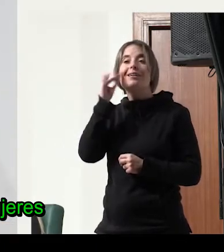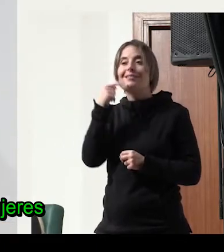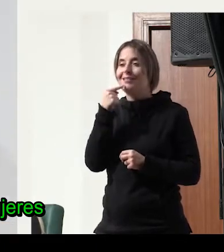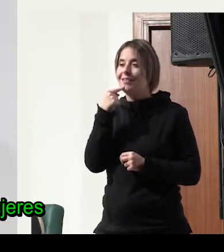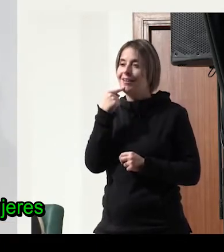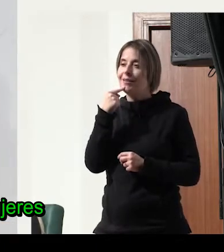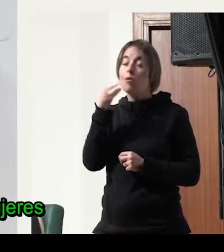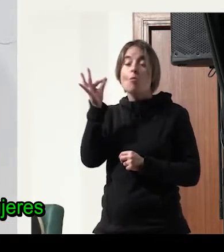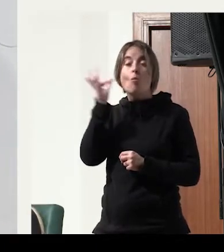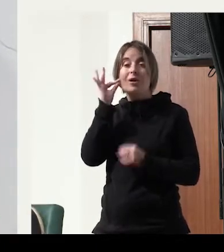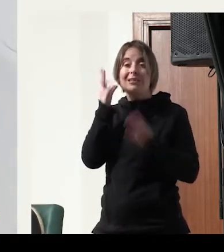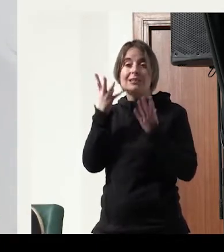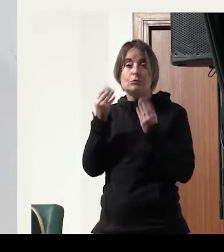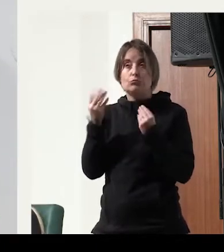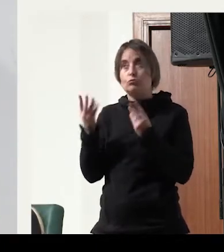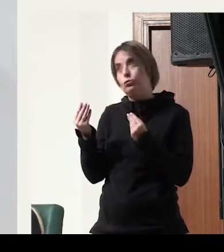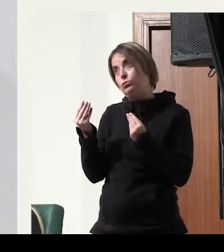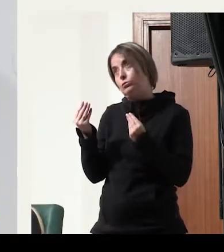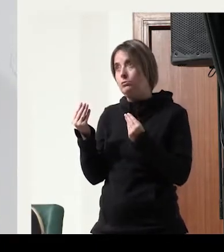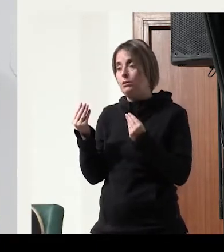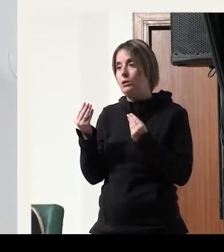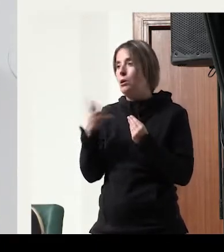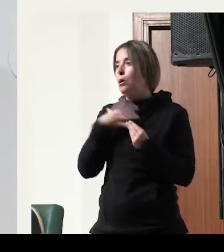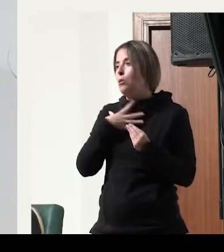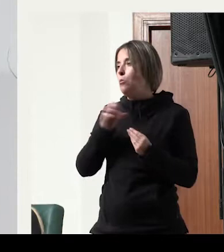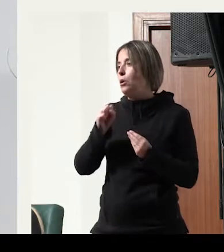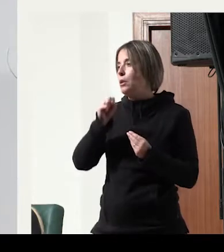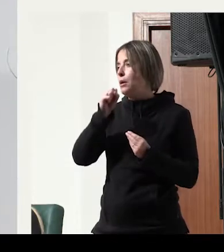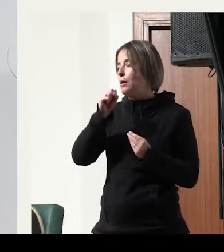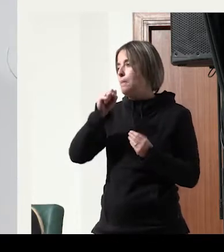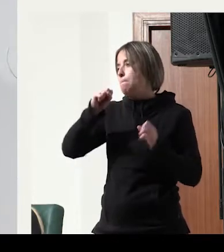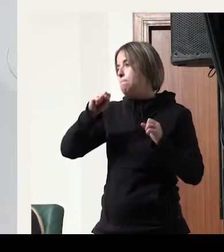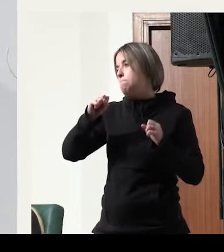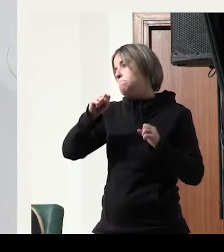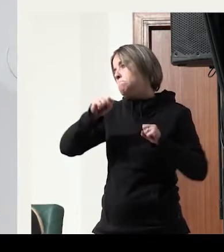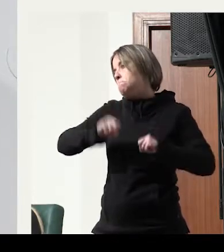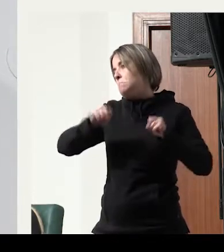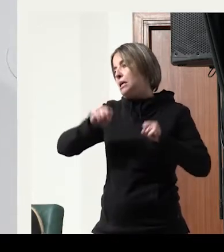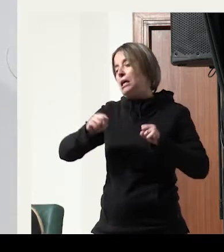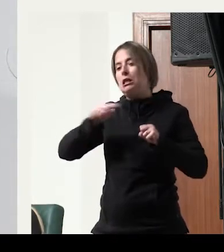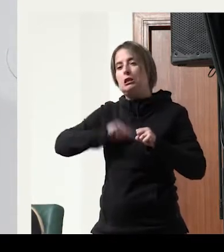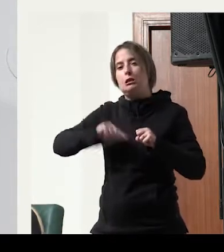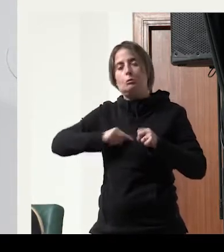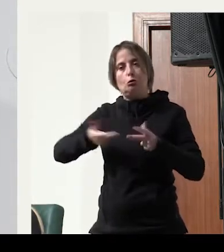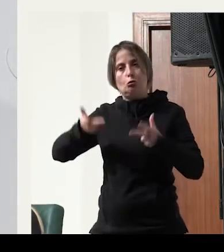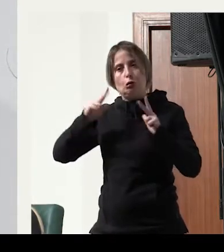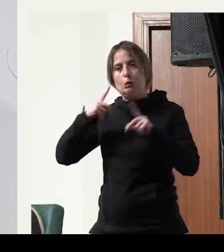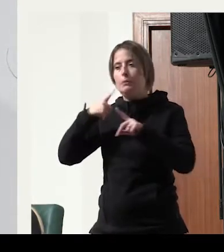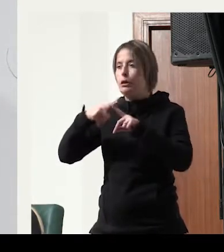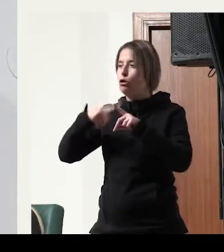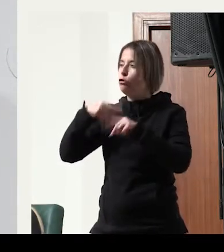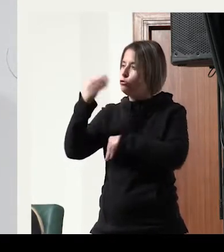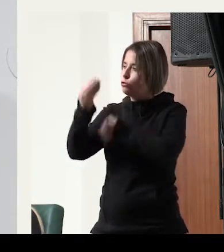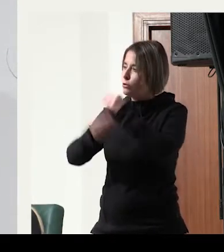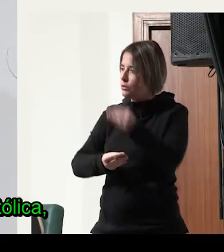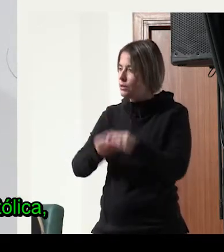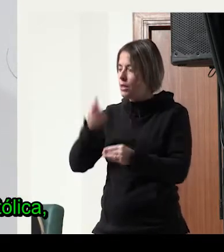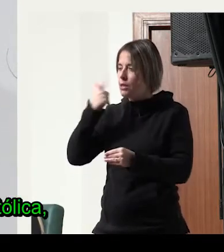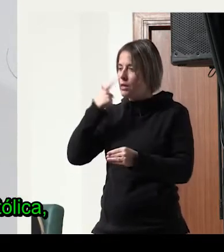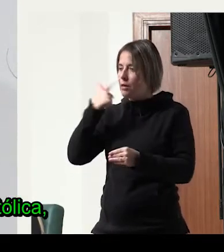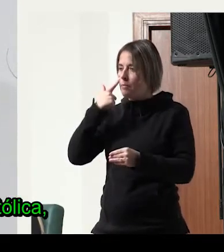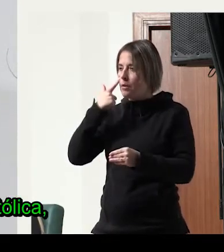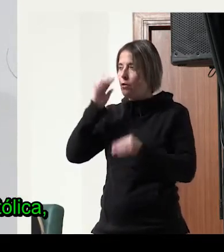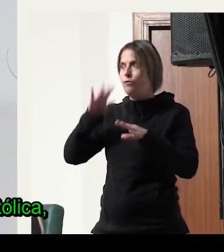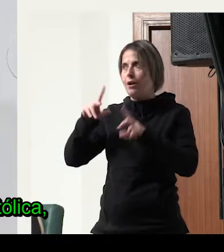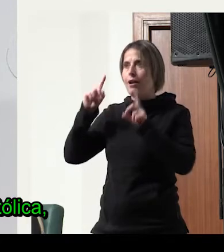tienen, igual están viviendo la vejez de una manera más libre, como decíamos antes, hacen cosas, pero claro, tienen todo el peso de la educación, ¿no? Todo el peso